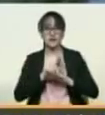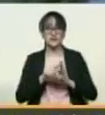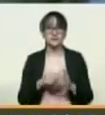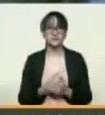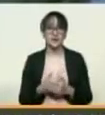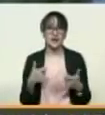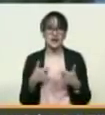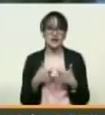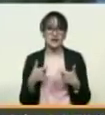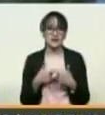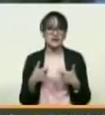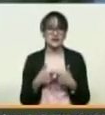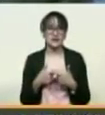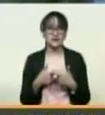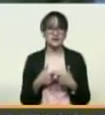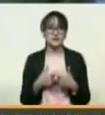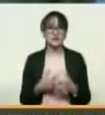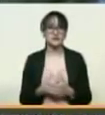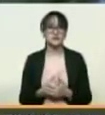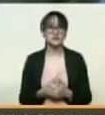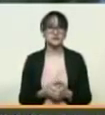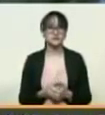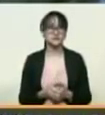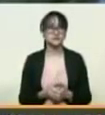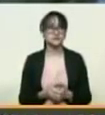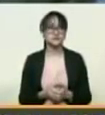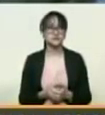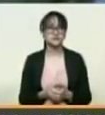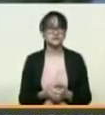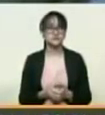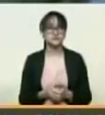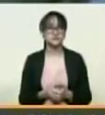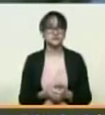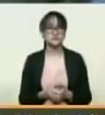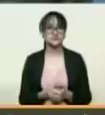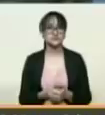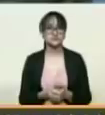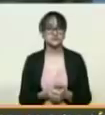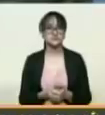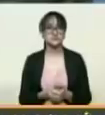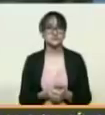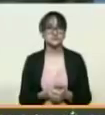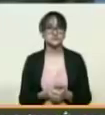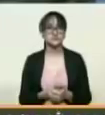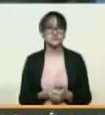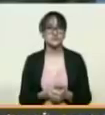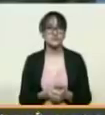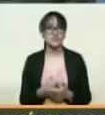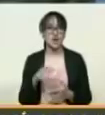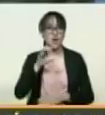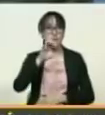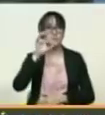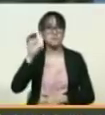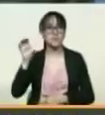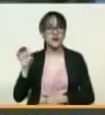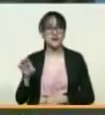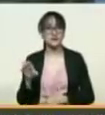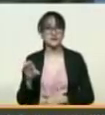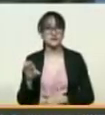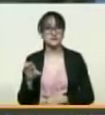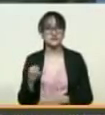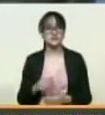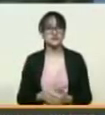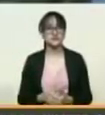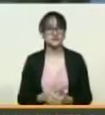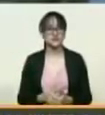una guerra a través de la ley contra, para torcer la voluntad de los países, los pueblos a quienes se le